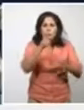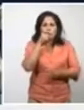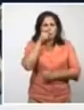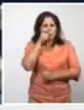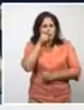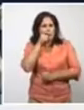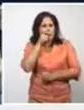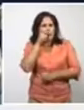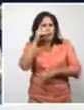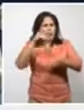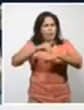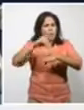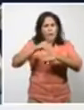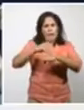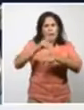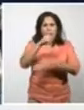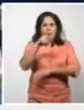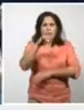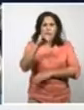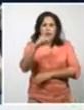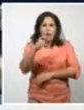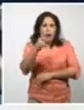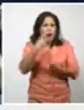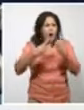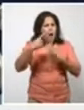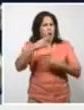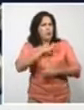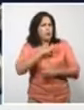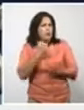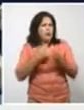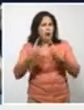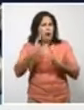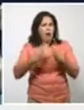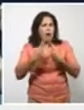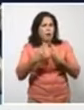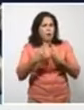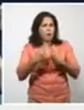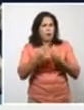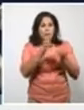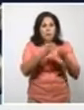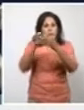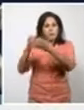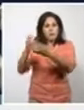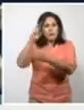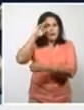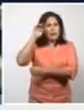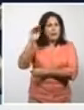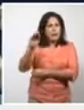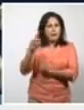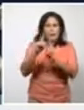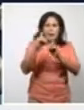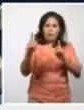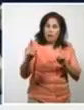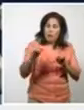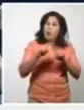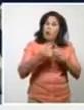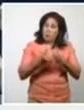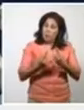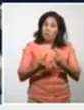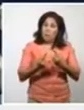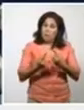Se vigila cuando entra, si viene un país de riesgo, si tiene síntomas, se aísla, se ingresa. Pero,